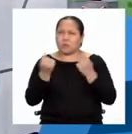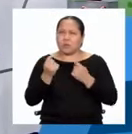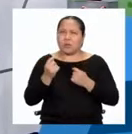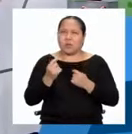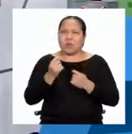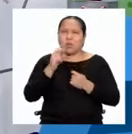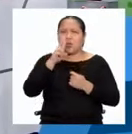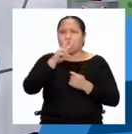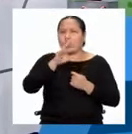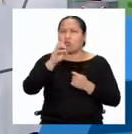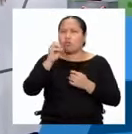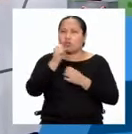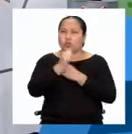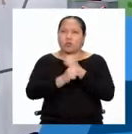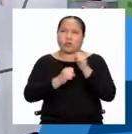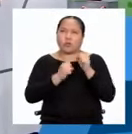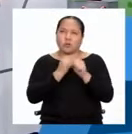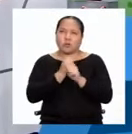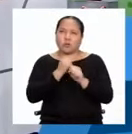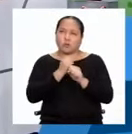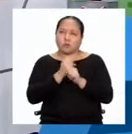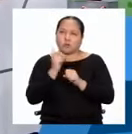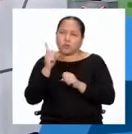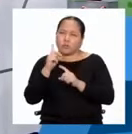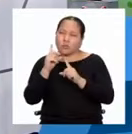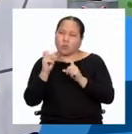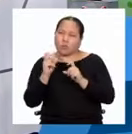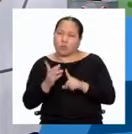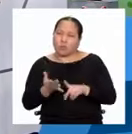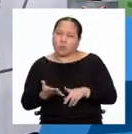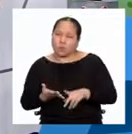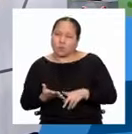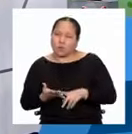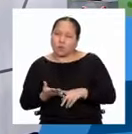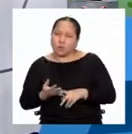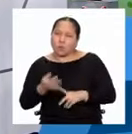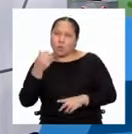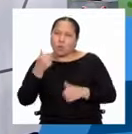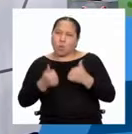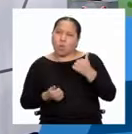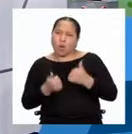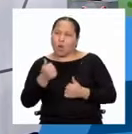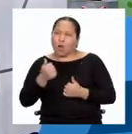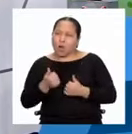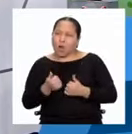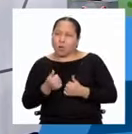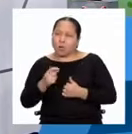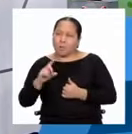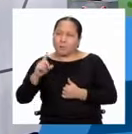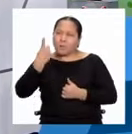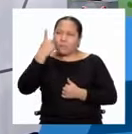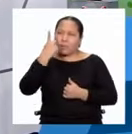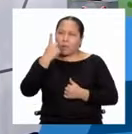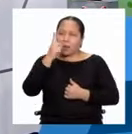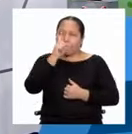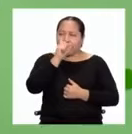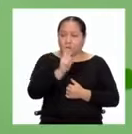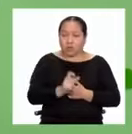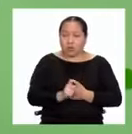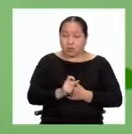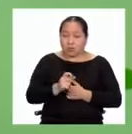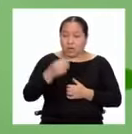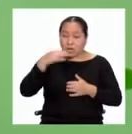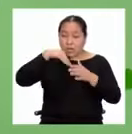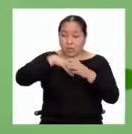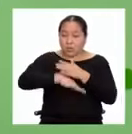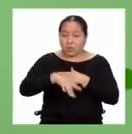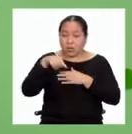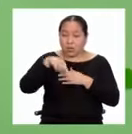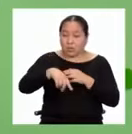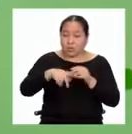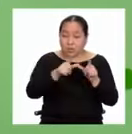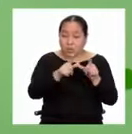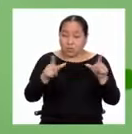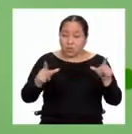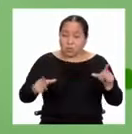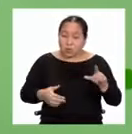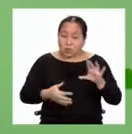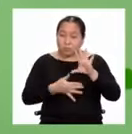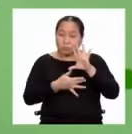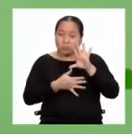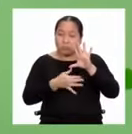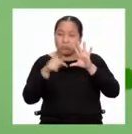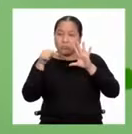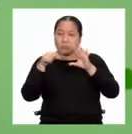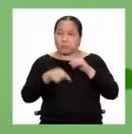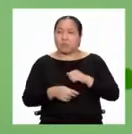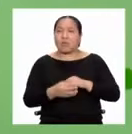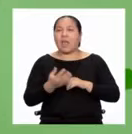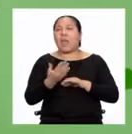bicentenario, asumo que tu pregunta en realidad va por ¿cuál fue el primer humano que habitó estas tierras? Exacto. ¿Qué hubo antes